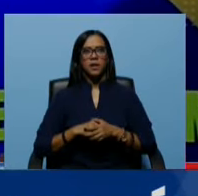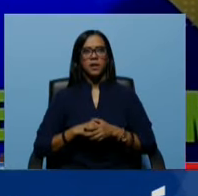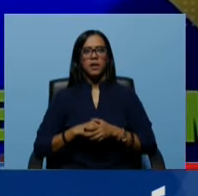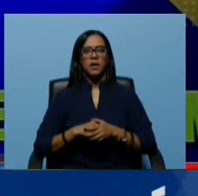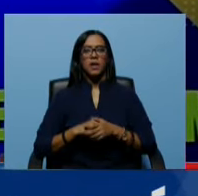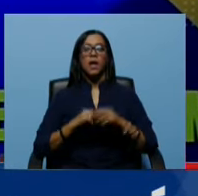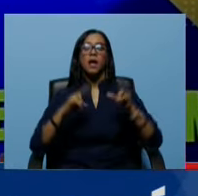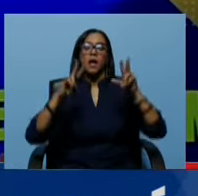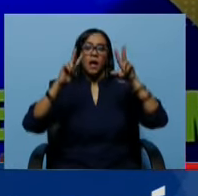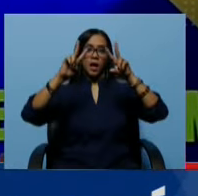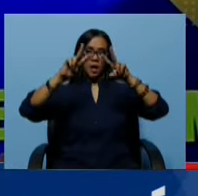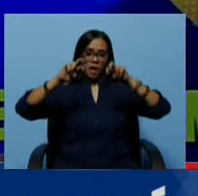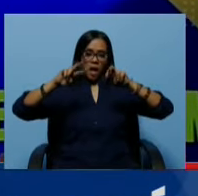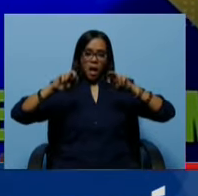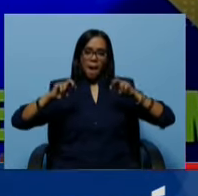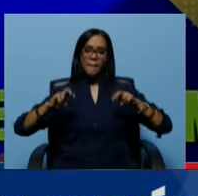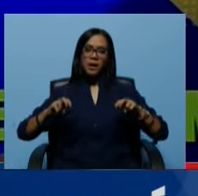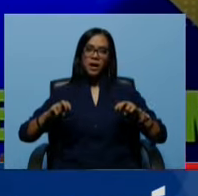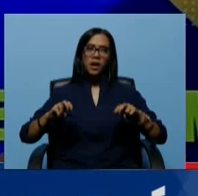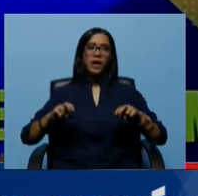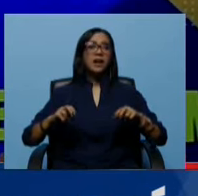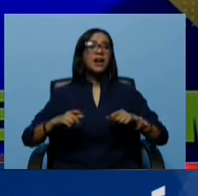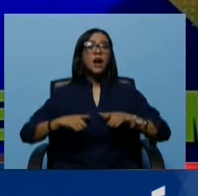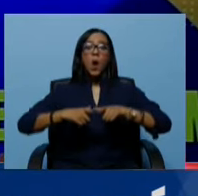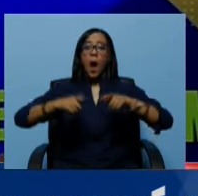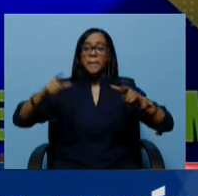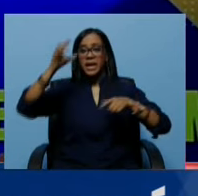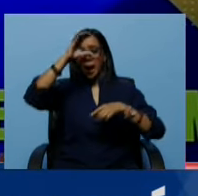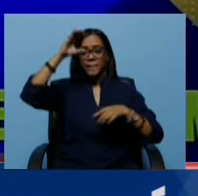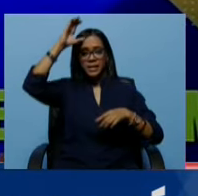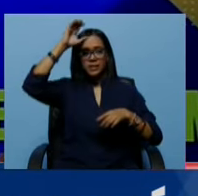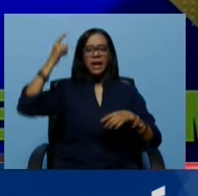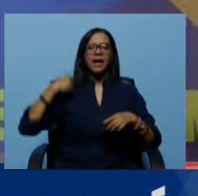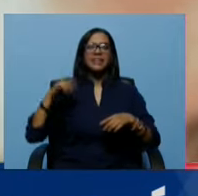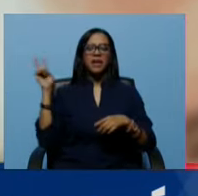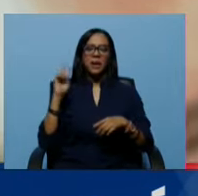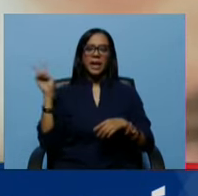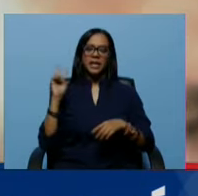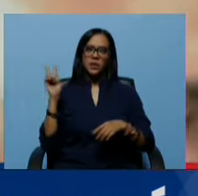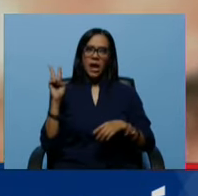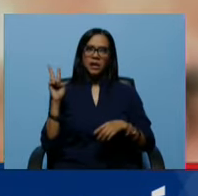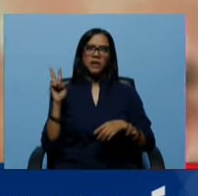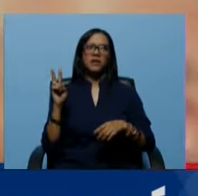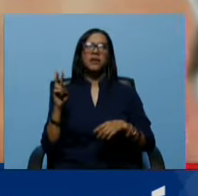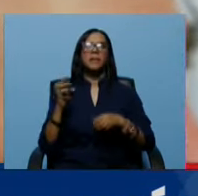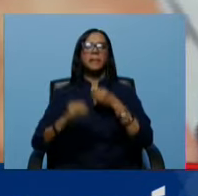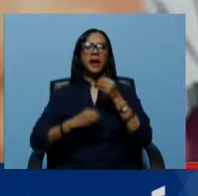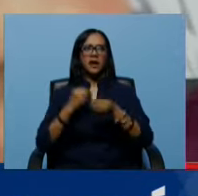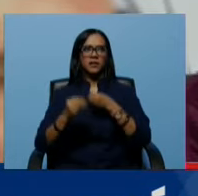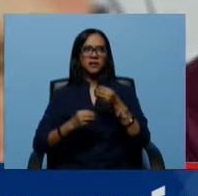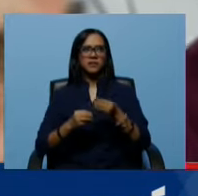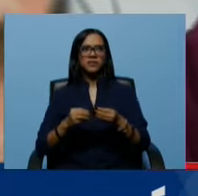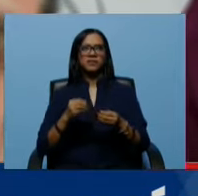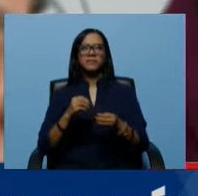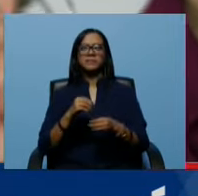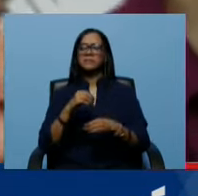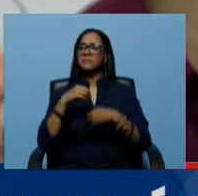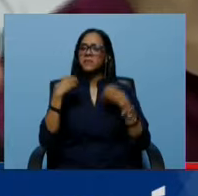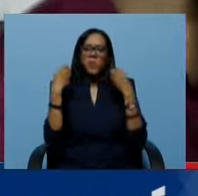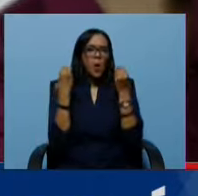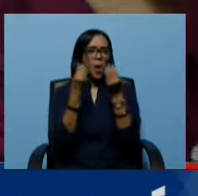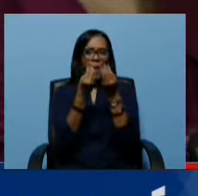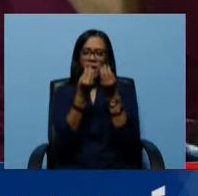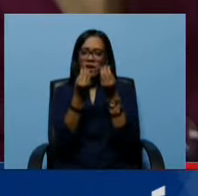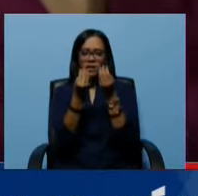explorar el enorme potencial que tiene Venezuela para colocar cientos de productos